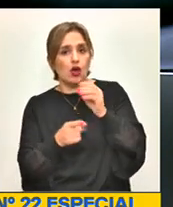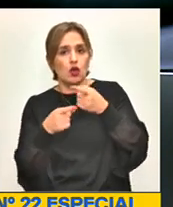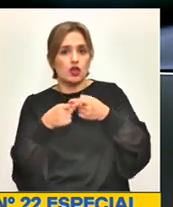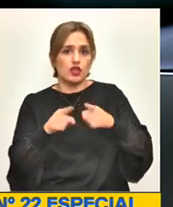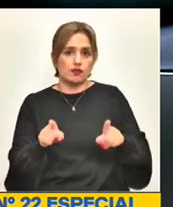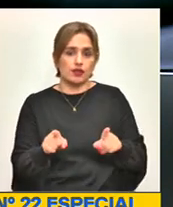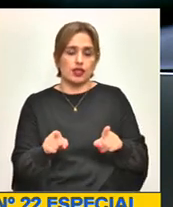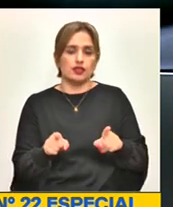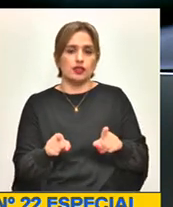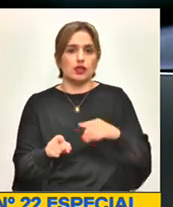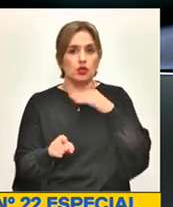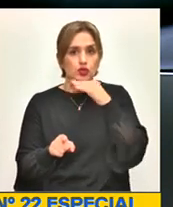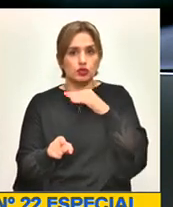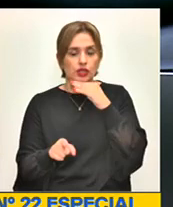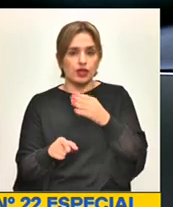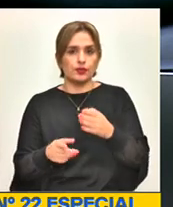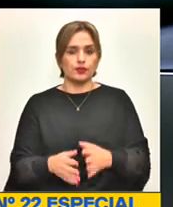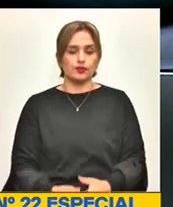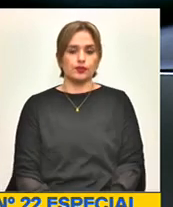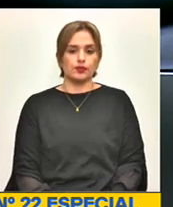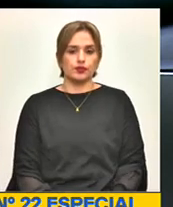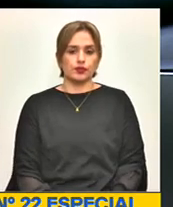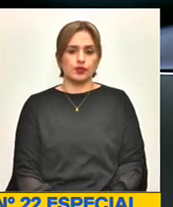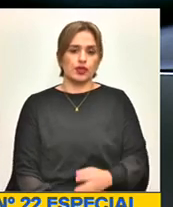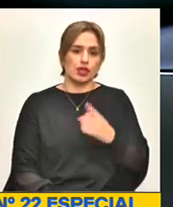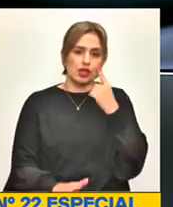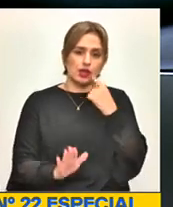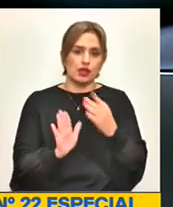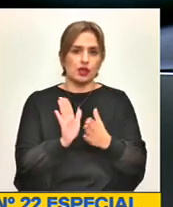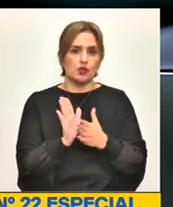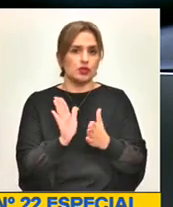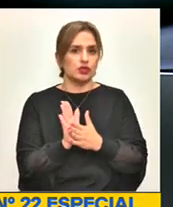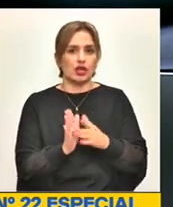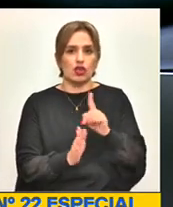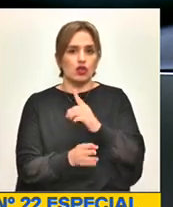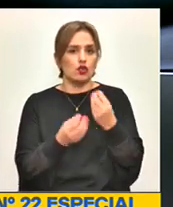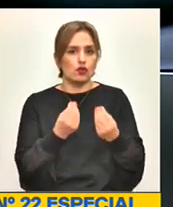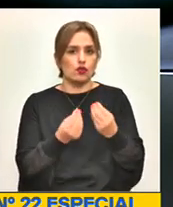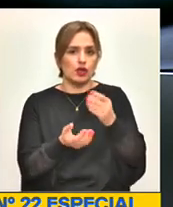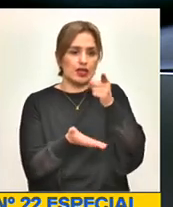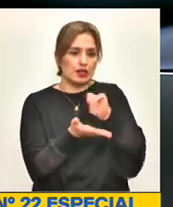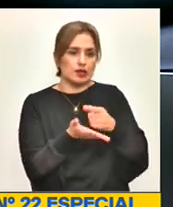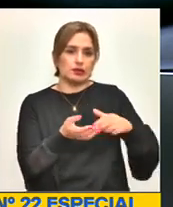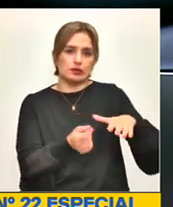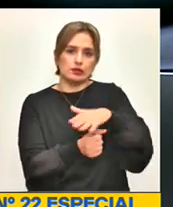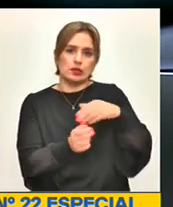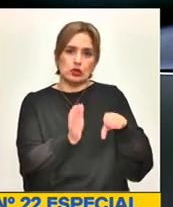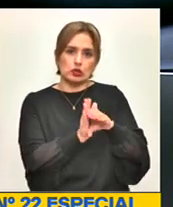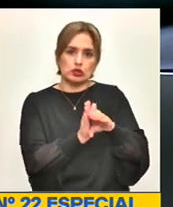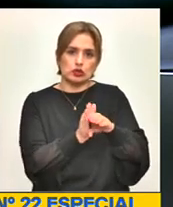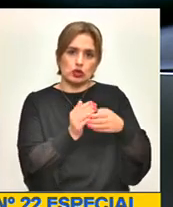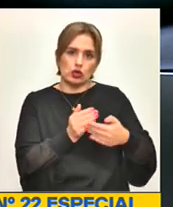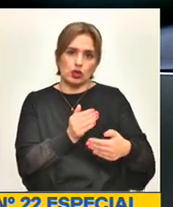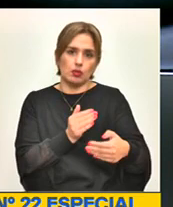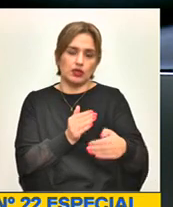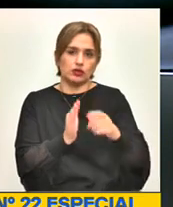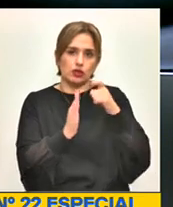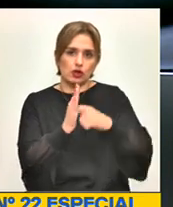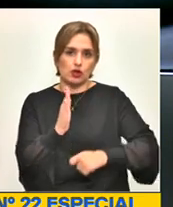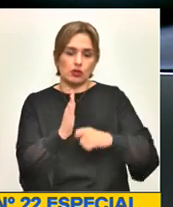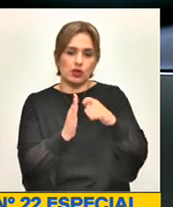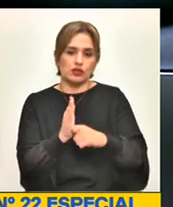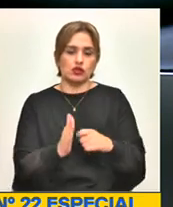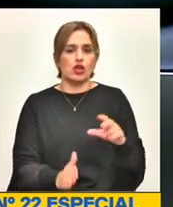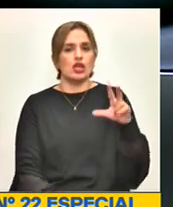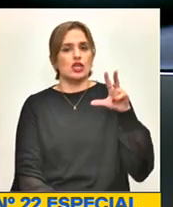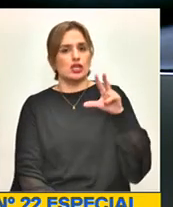Estado de excepción constitucional de emergencia que ha demostrado ser ineficaz con el correr de los meses y a su total negativa